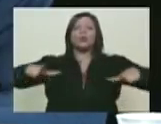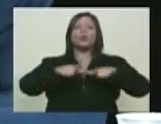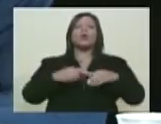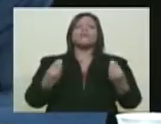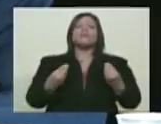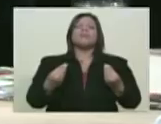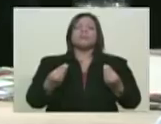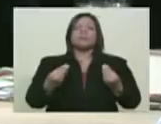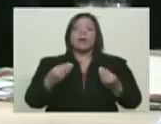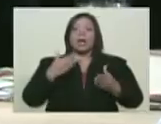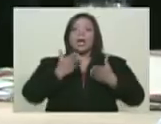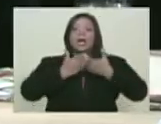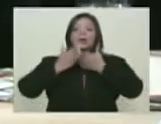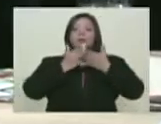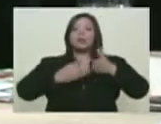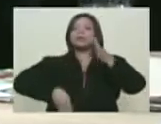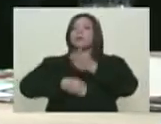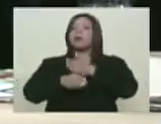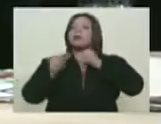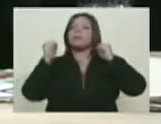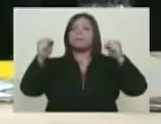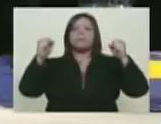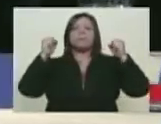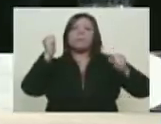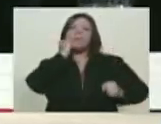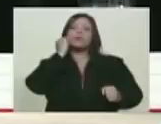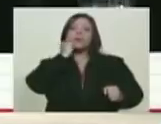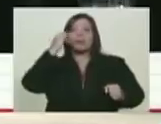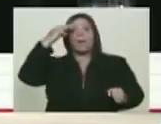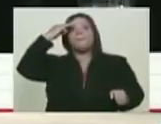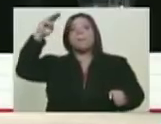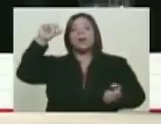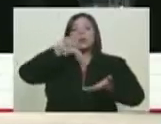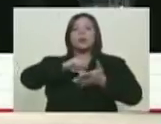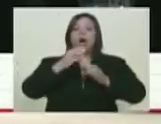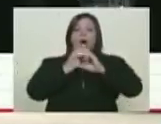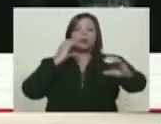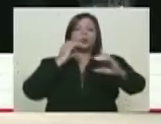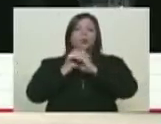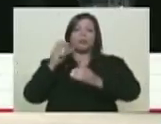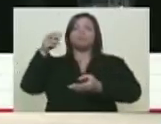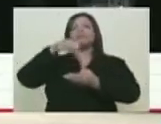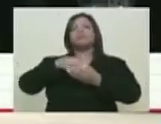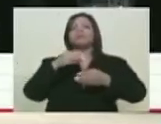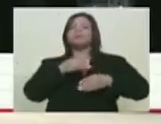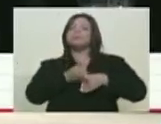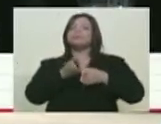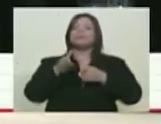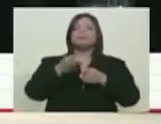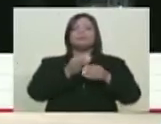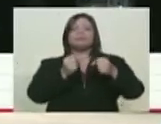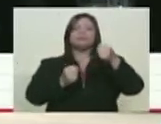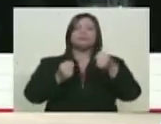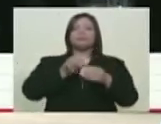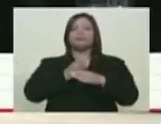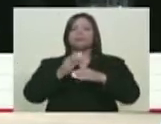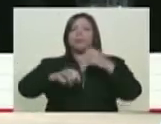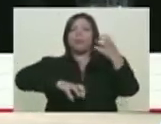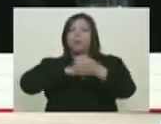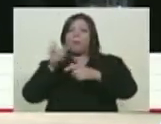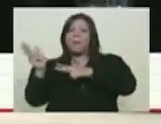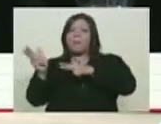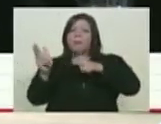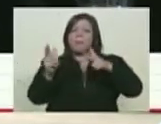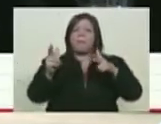Los estudiantes salían rumbo a una manifestación en la Ciudad de México, tomaron autobuses foráneos y se desató una